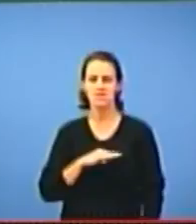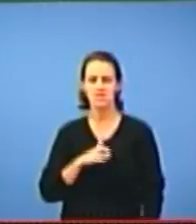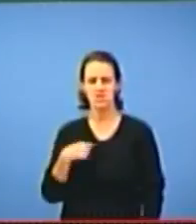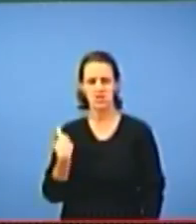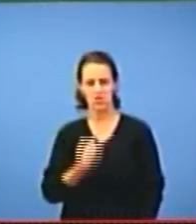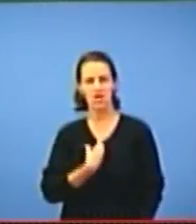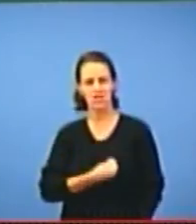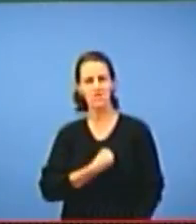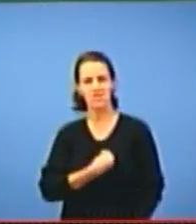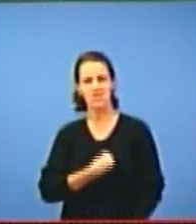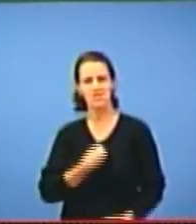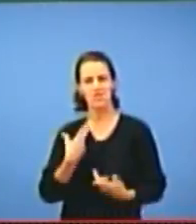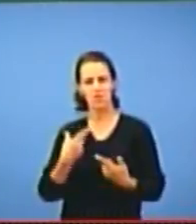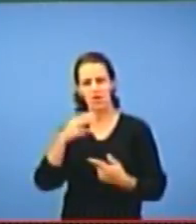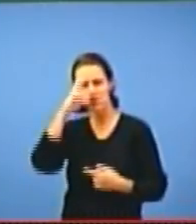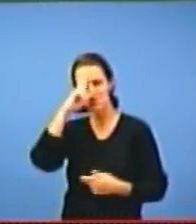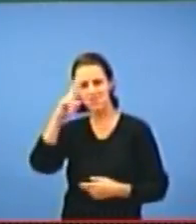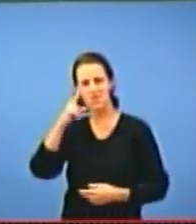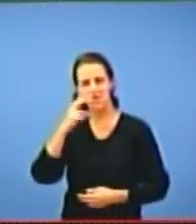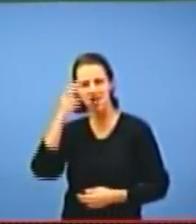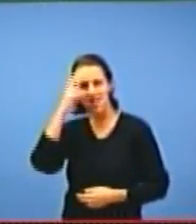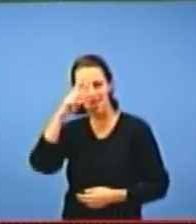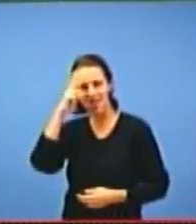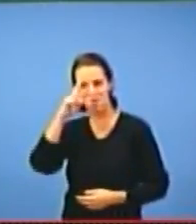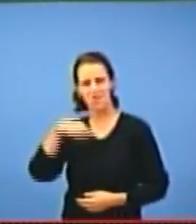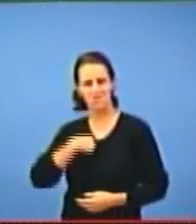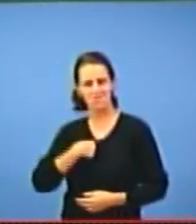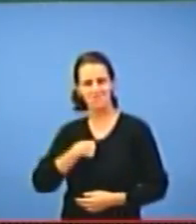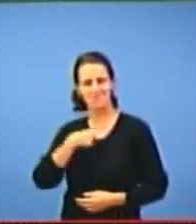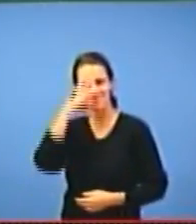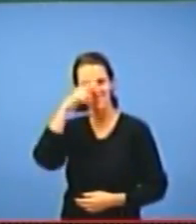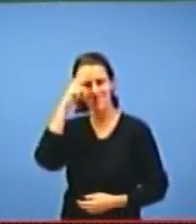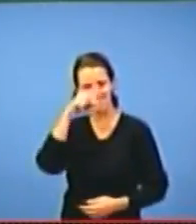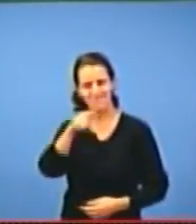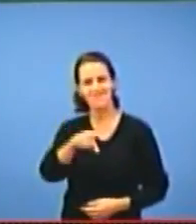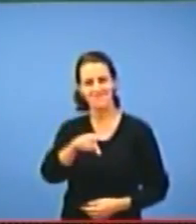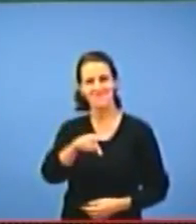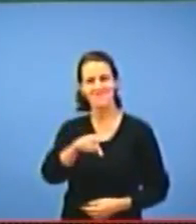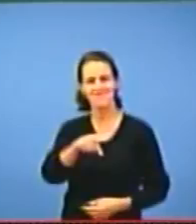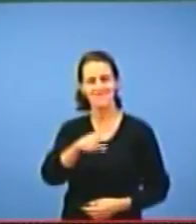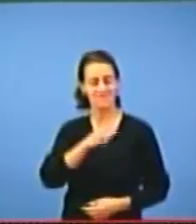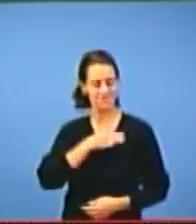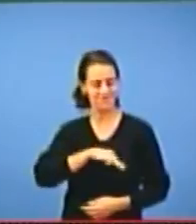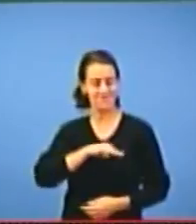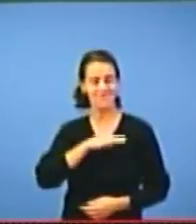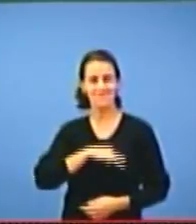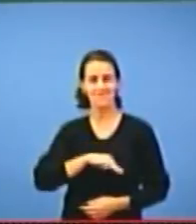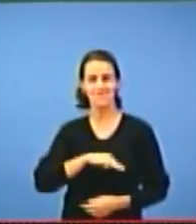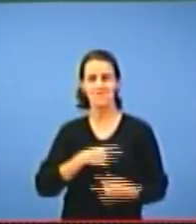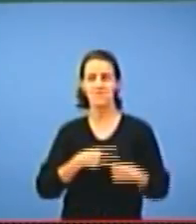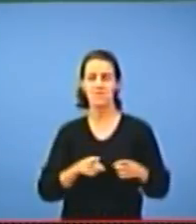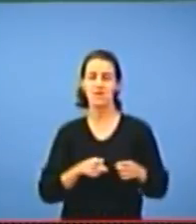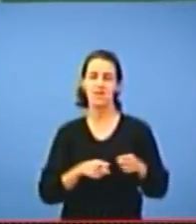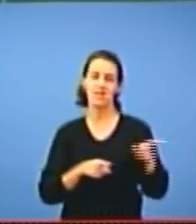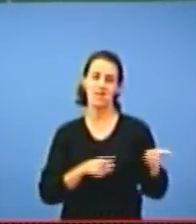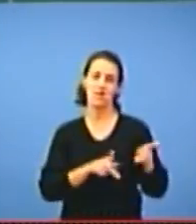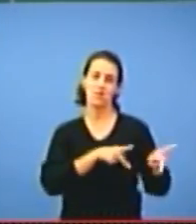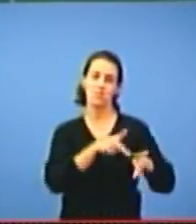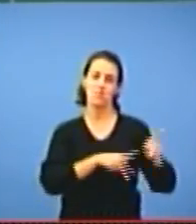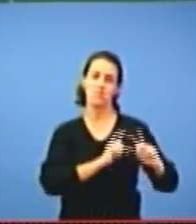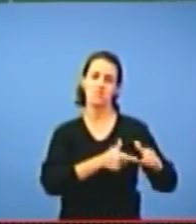hogares son la prueba de que Dios se ha acordado de un pueblo, ha tenido misericordia. Aquel